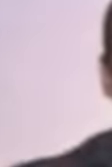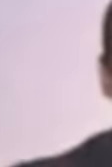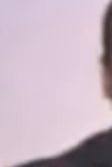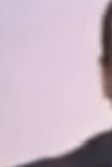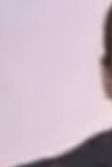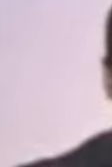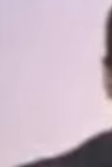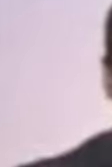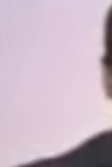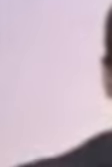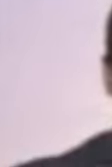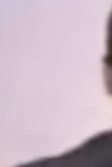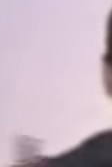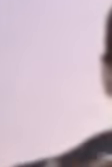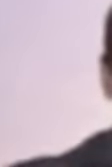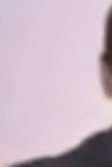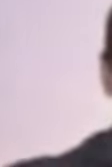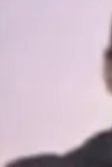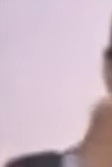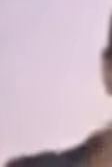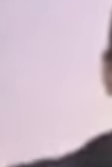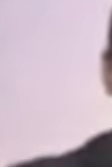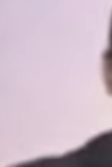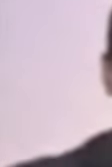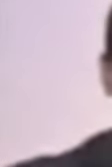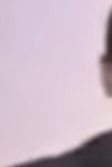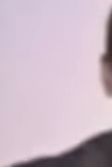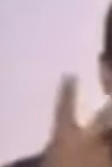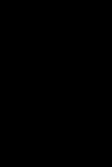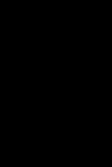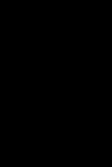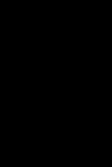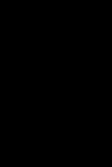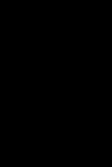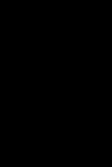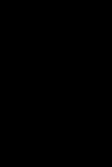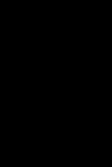la libertad se conquista. Que viva la patria, que viva el Perú.